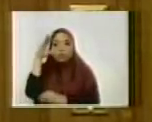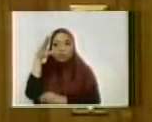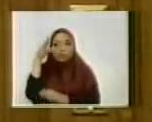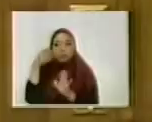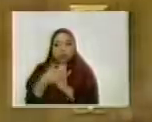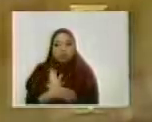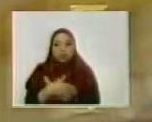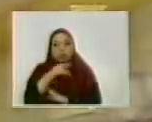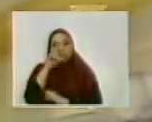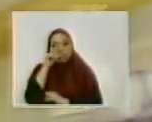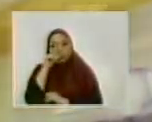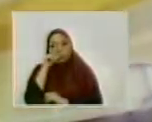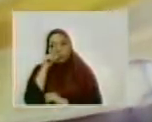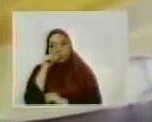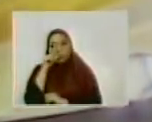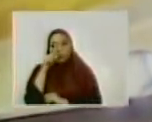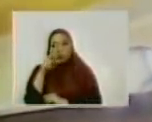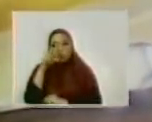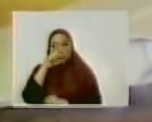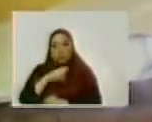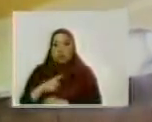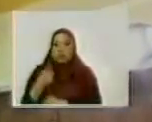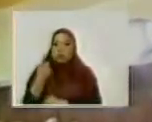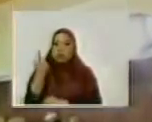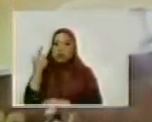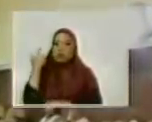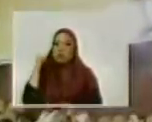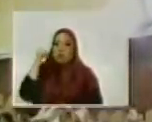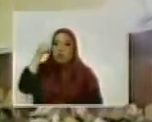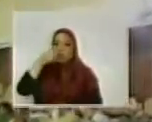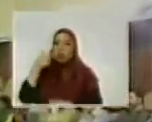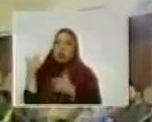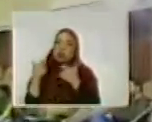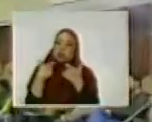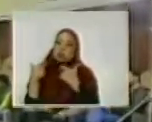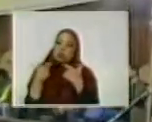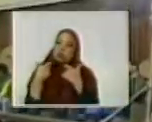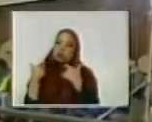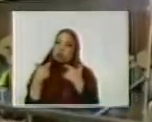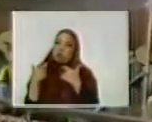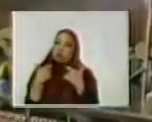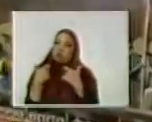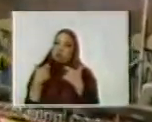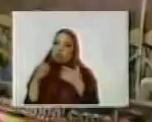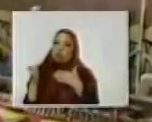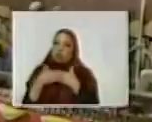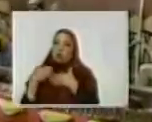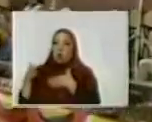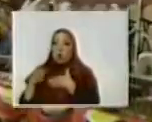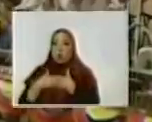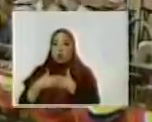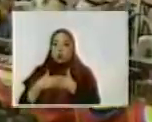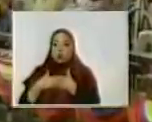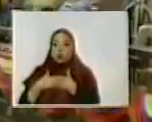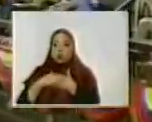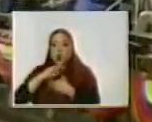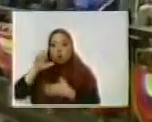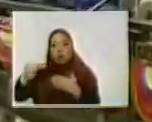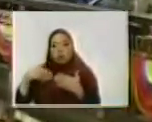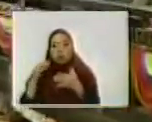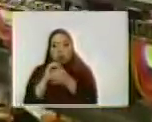es posible hace un año atrás, para discutir en una encerrona con todos